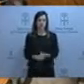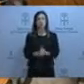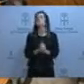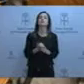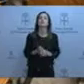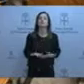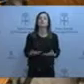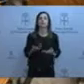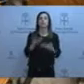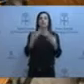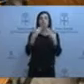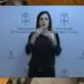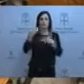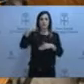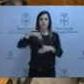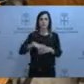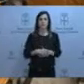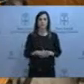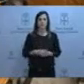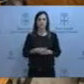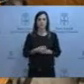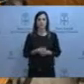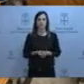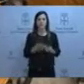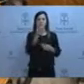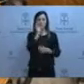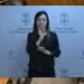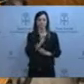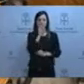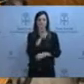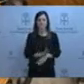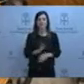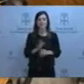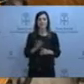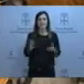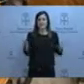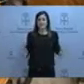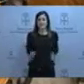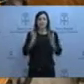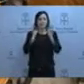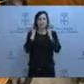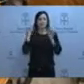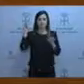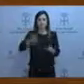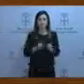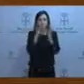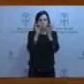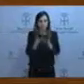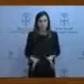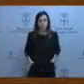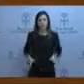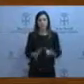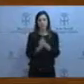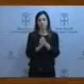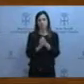Gracias, presidente. Buenas tardes. Bueno, nada nuevo bajo el sol. Ya es casi reiterativo, ¿no? Una